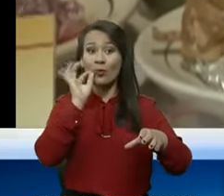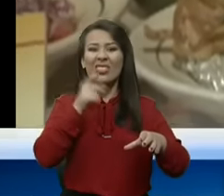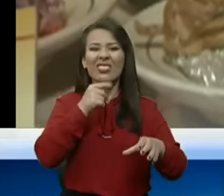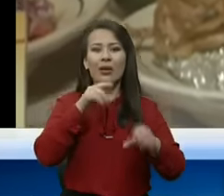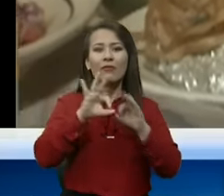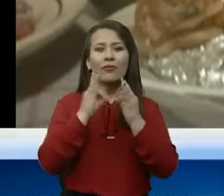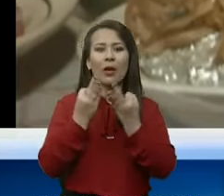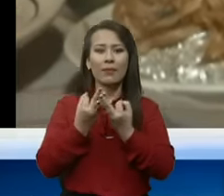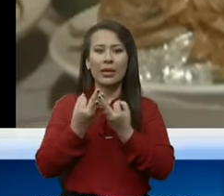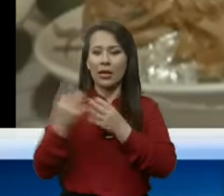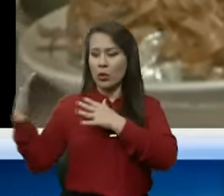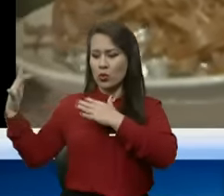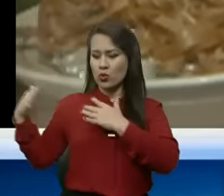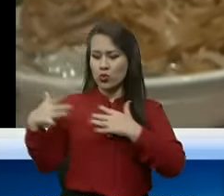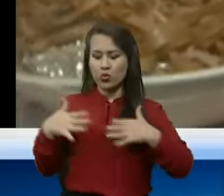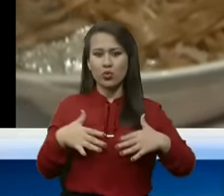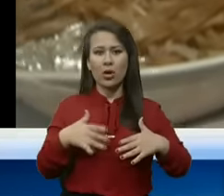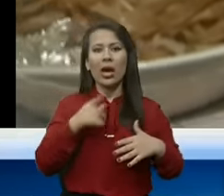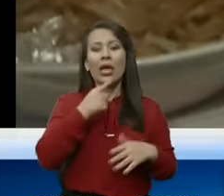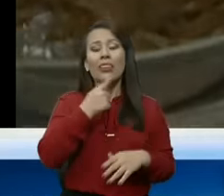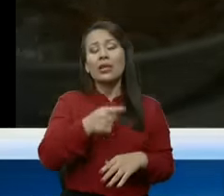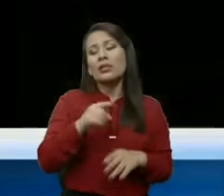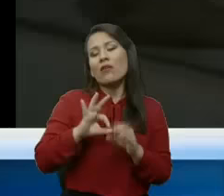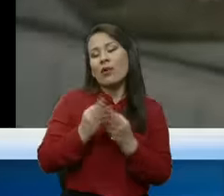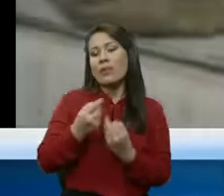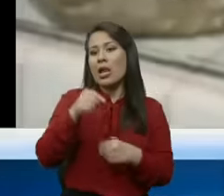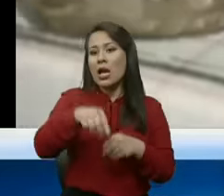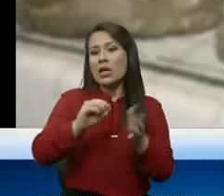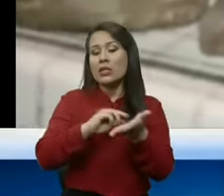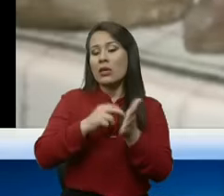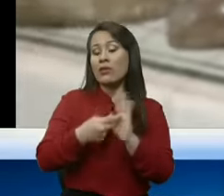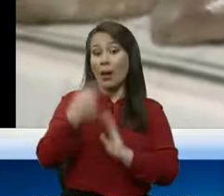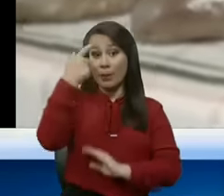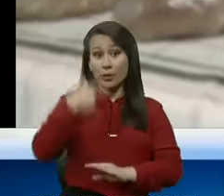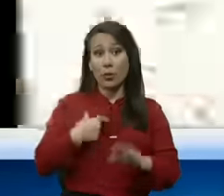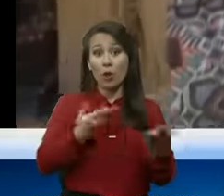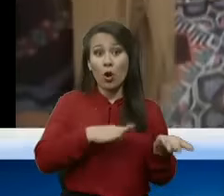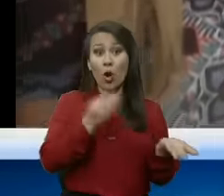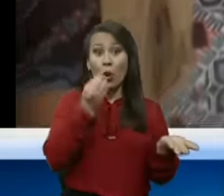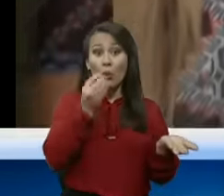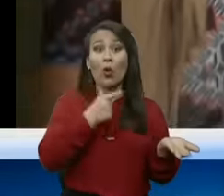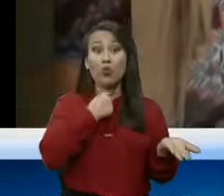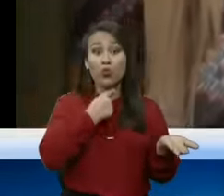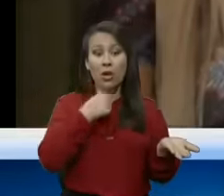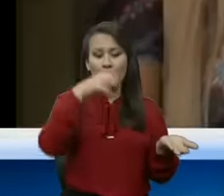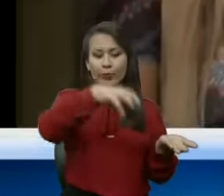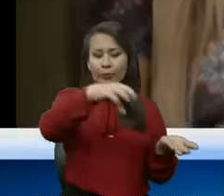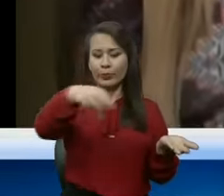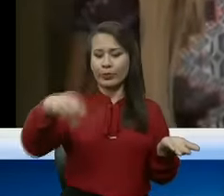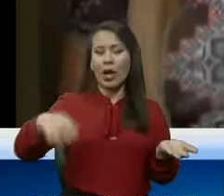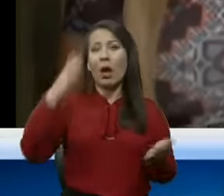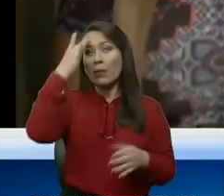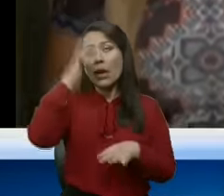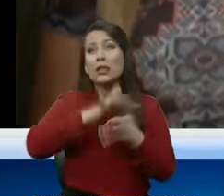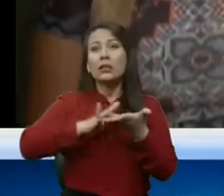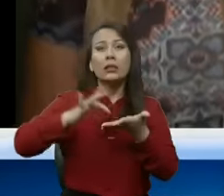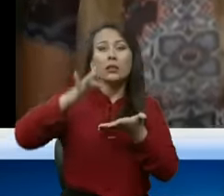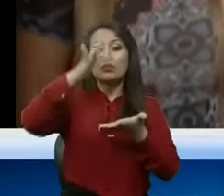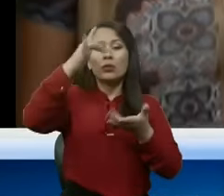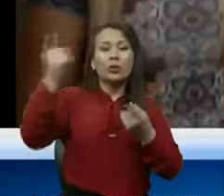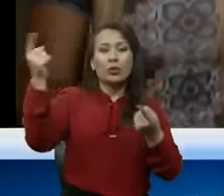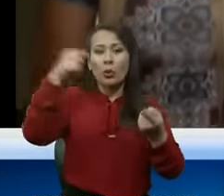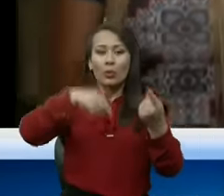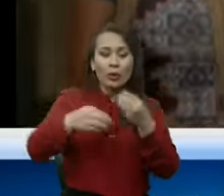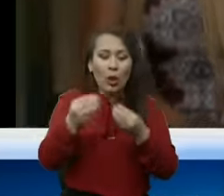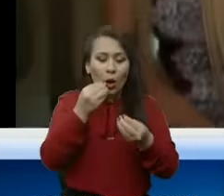familiares es que ellos llegan espiritualmente a comer de lo que le tienen listo en la mesa esta exposición que vemos ahora es